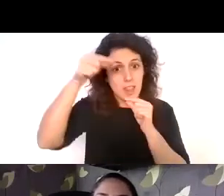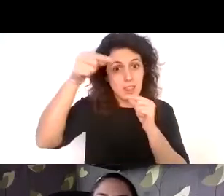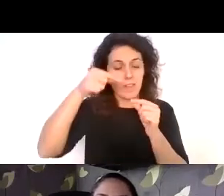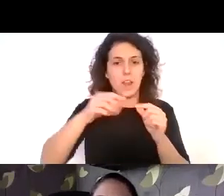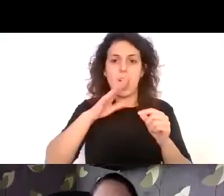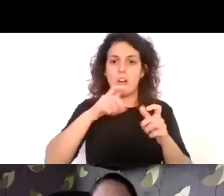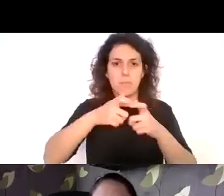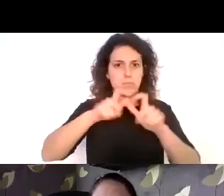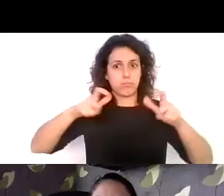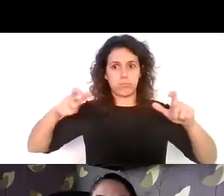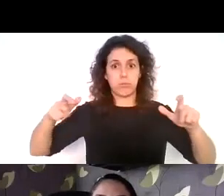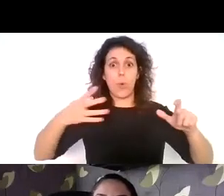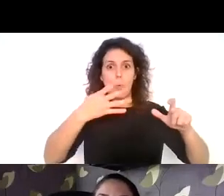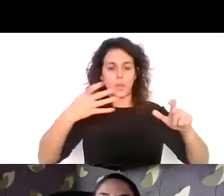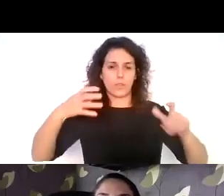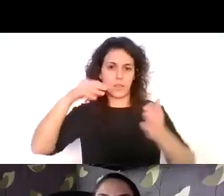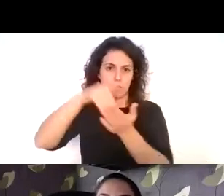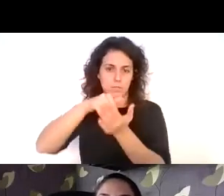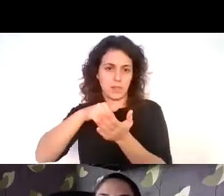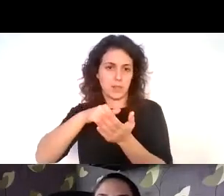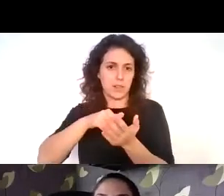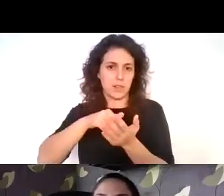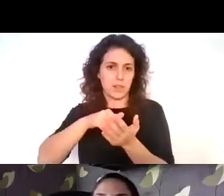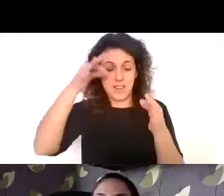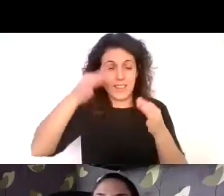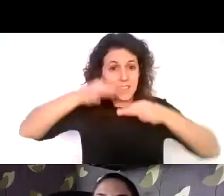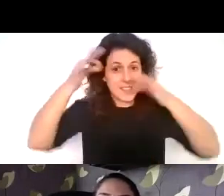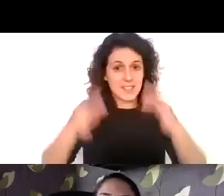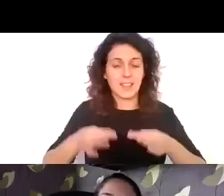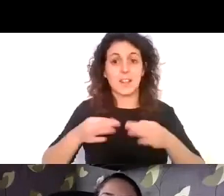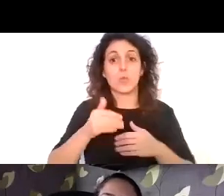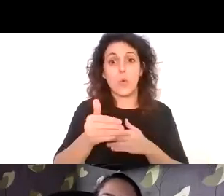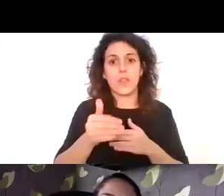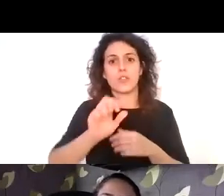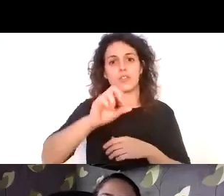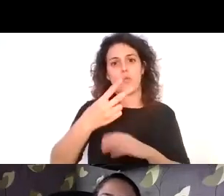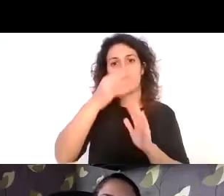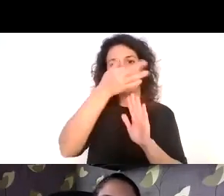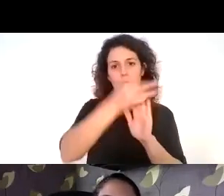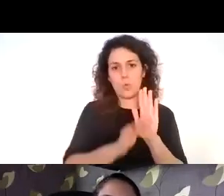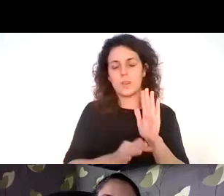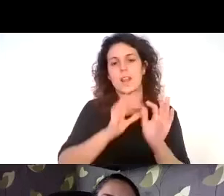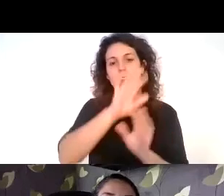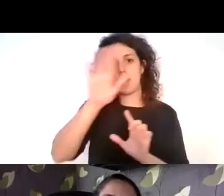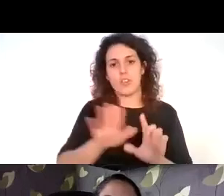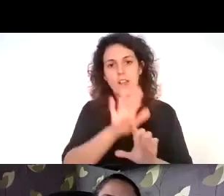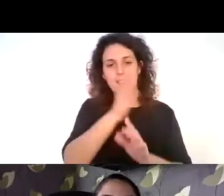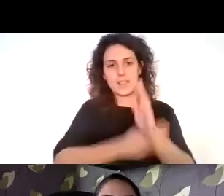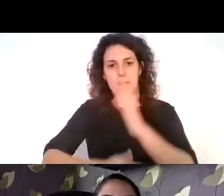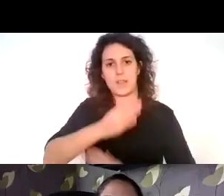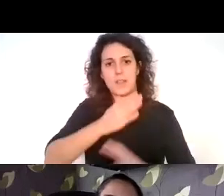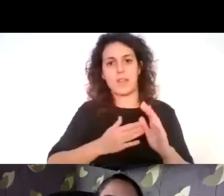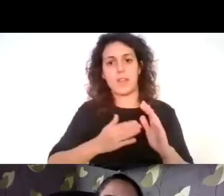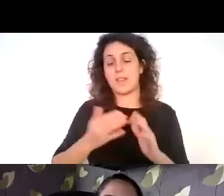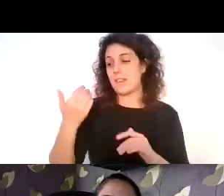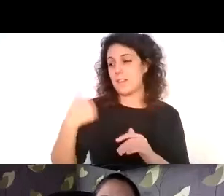a más de 400.000. Sabremos las cifras exactas una vez realicen la segunda encuesta nacional de discapacidad, que correspondía